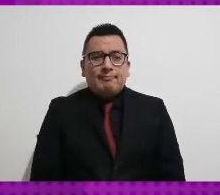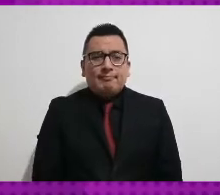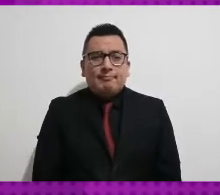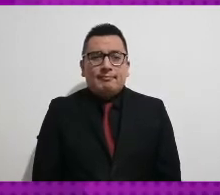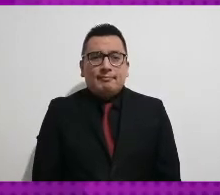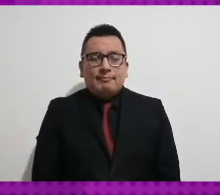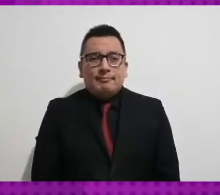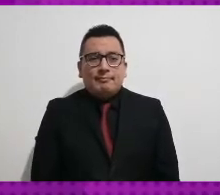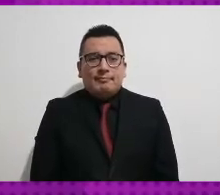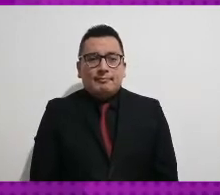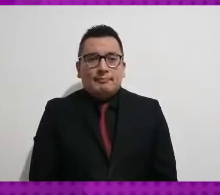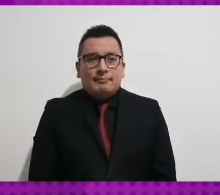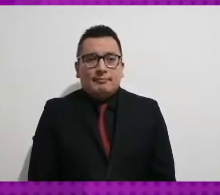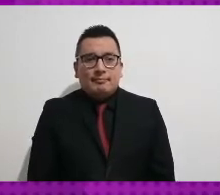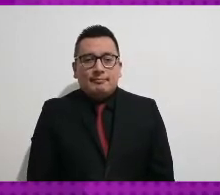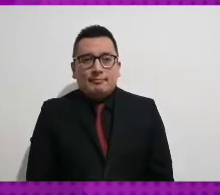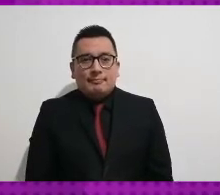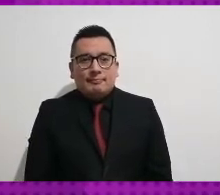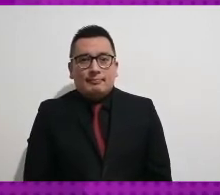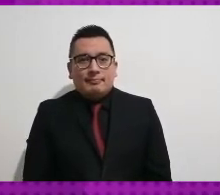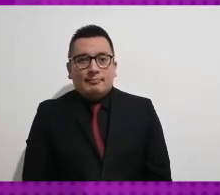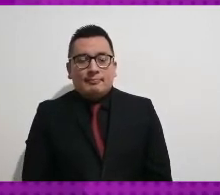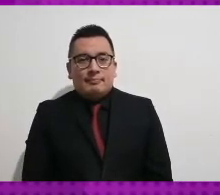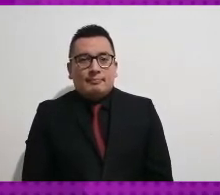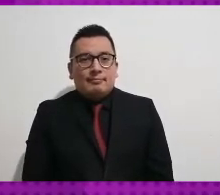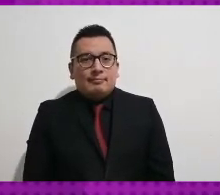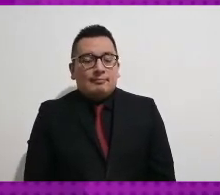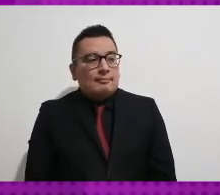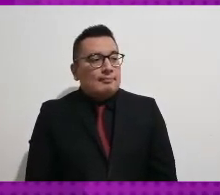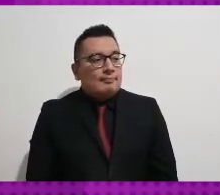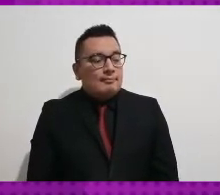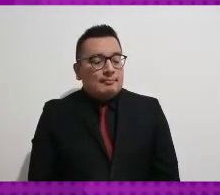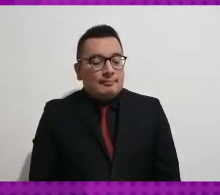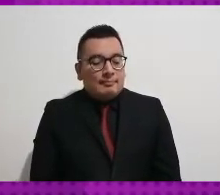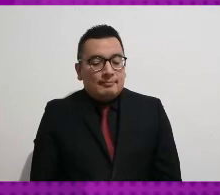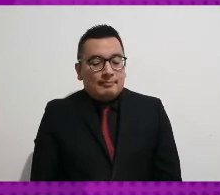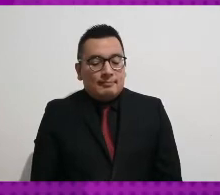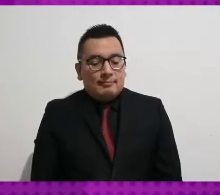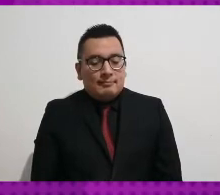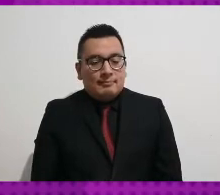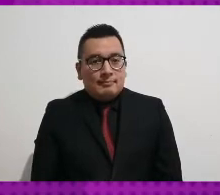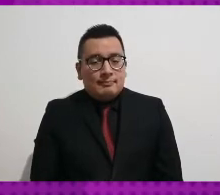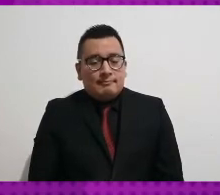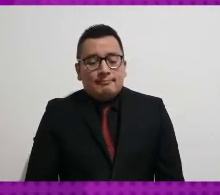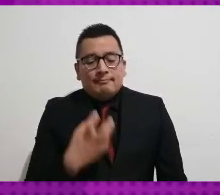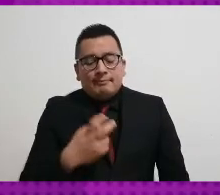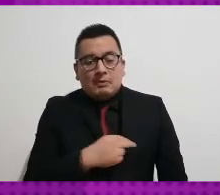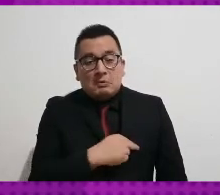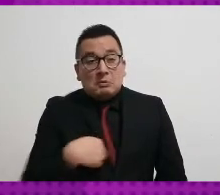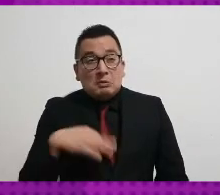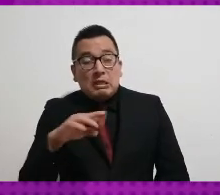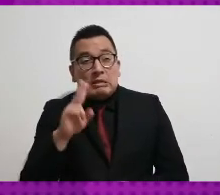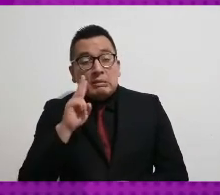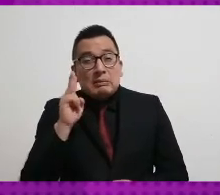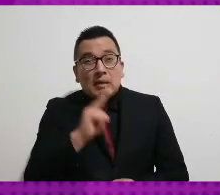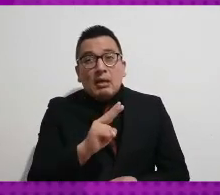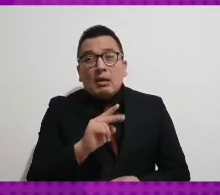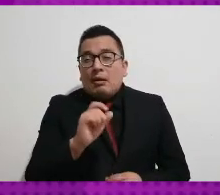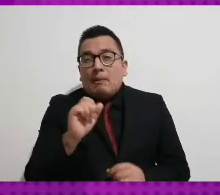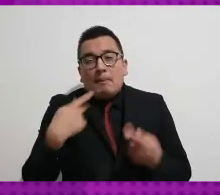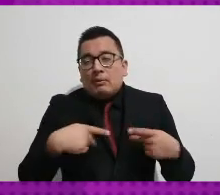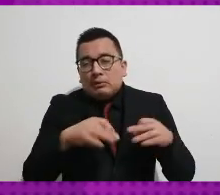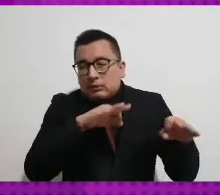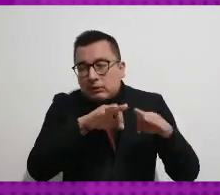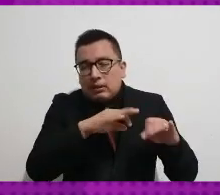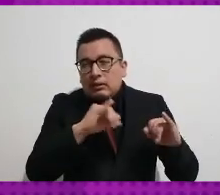de problemas que a futuro pudiera representar un procedimiento hacia algún funcionario de la propia